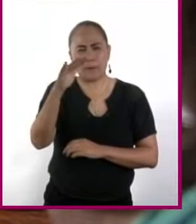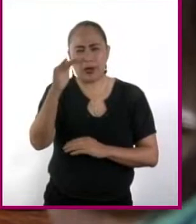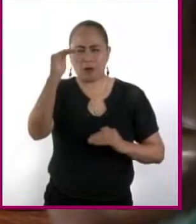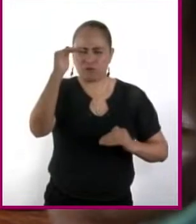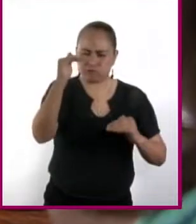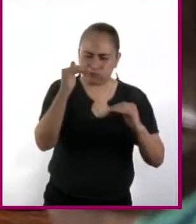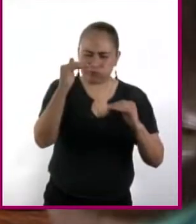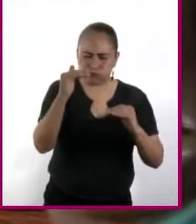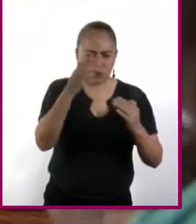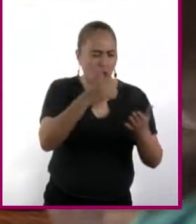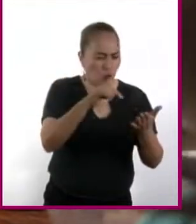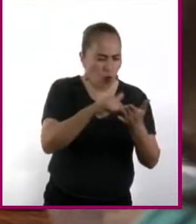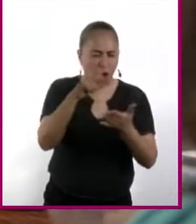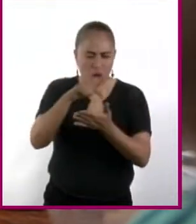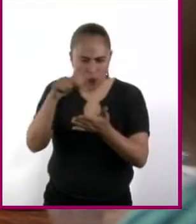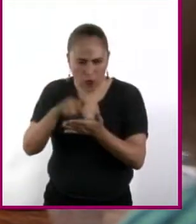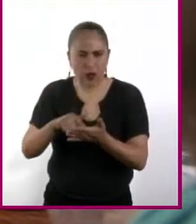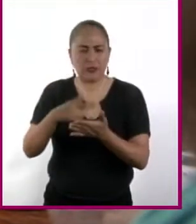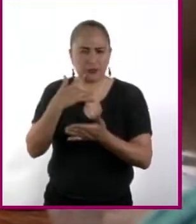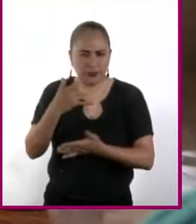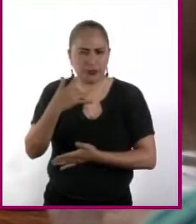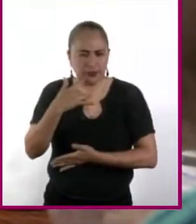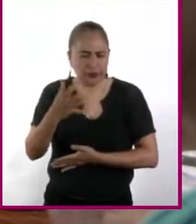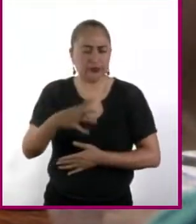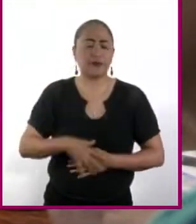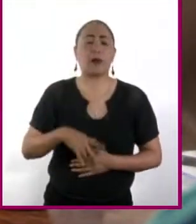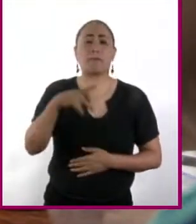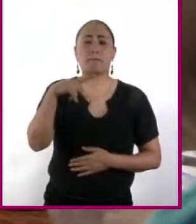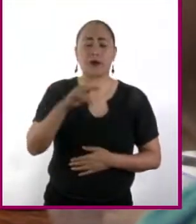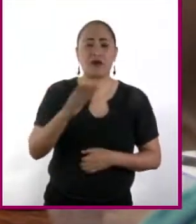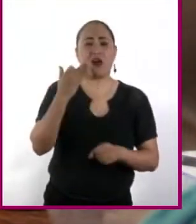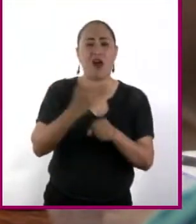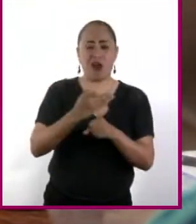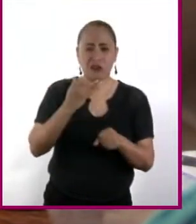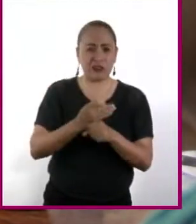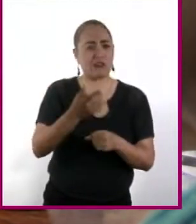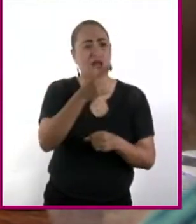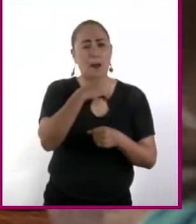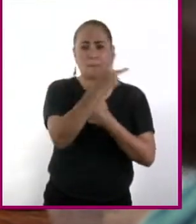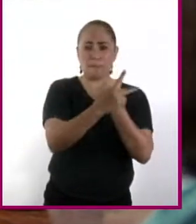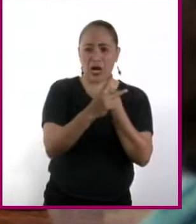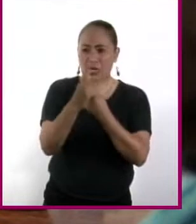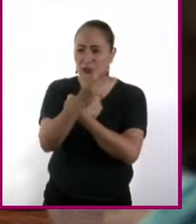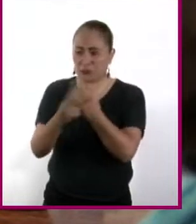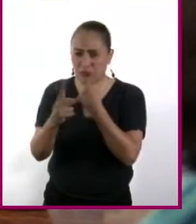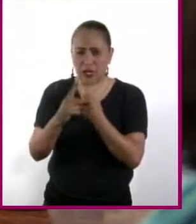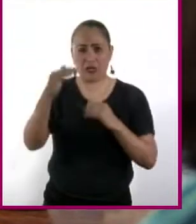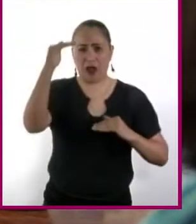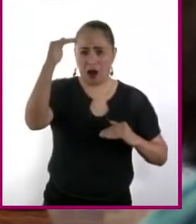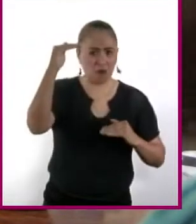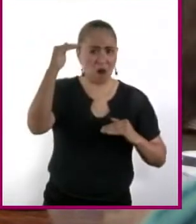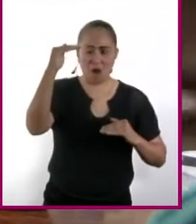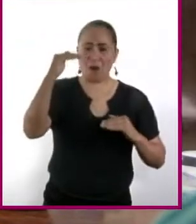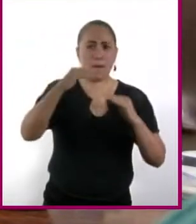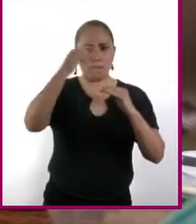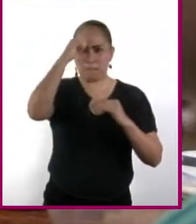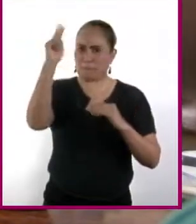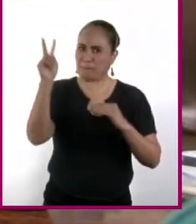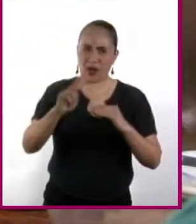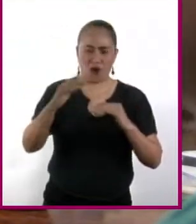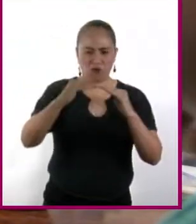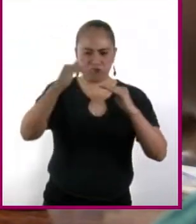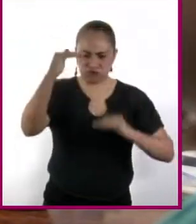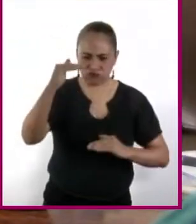muchos lugares. La mala noticia es que está volviendo a subir en algunas naciones que había visto decaer años recientes,